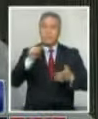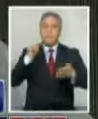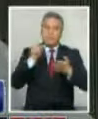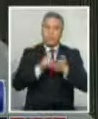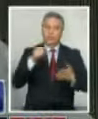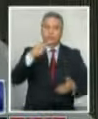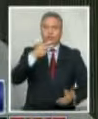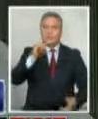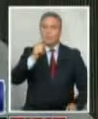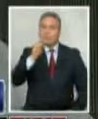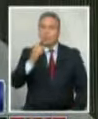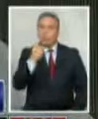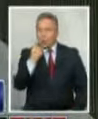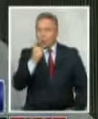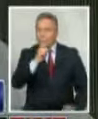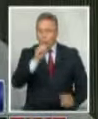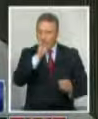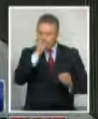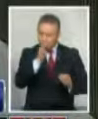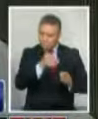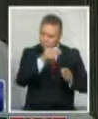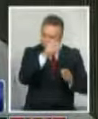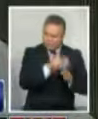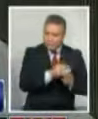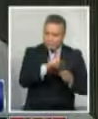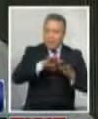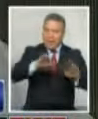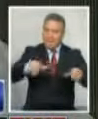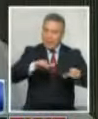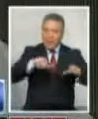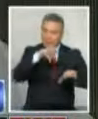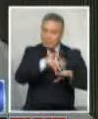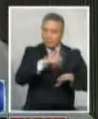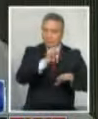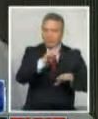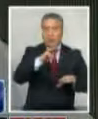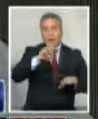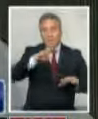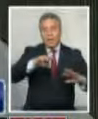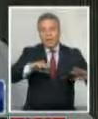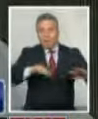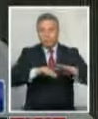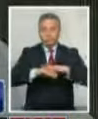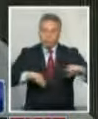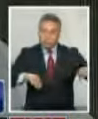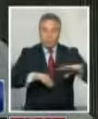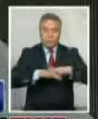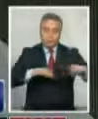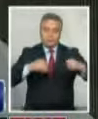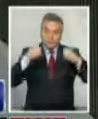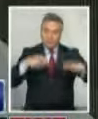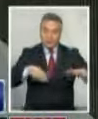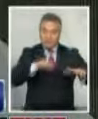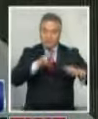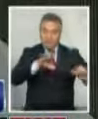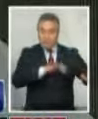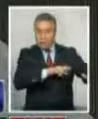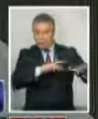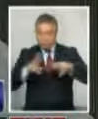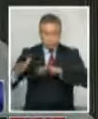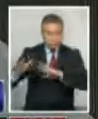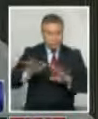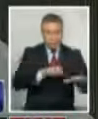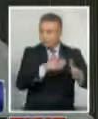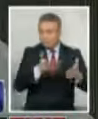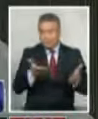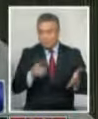el hito 1 no se puso exactamente en la playa para evitar que el mar se lo estuviera llevando a cada rato. Es una zona de marejada, es